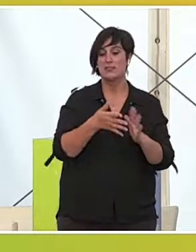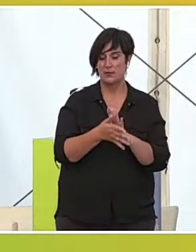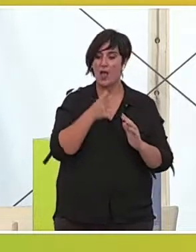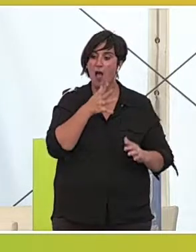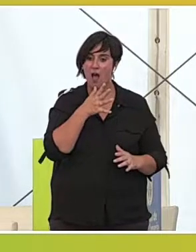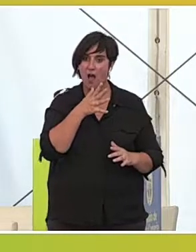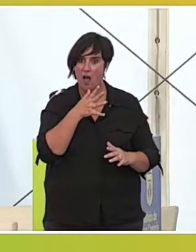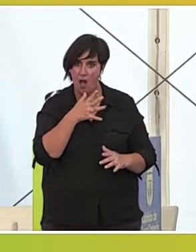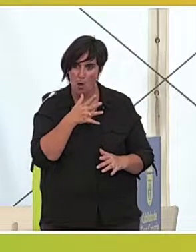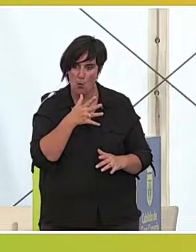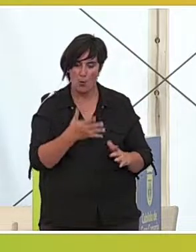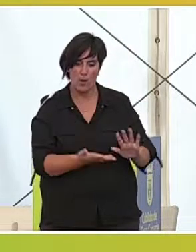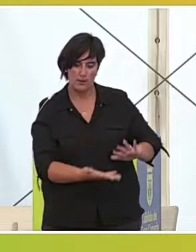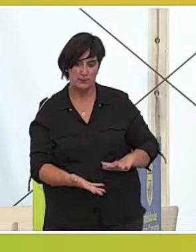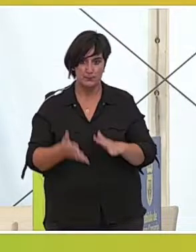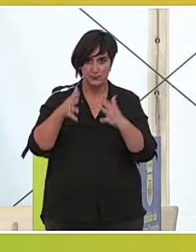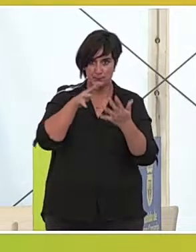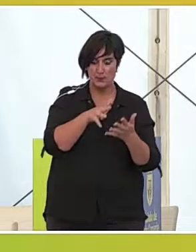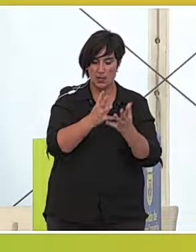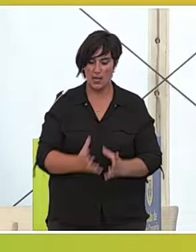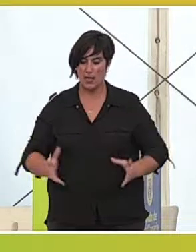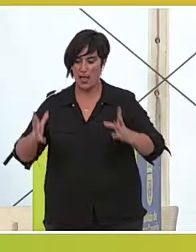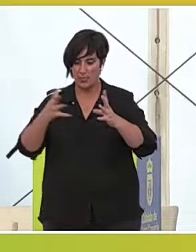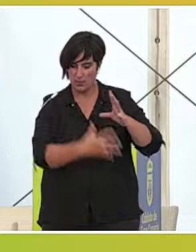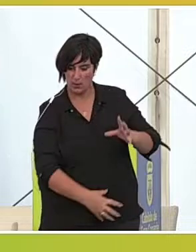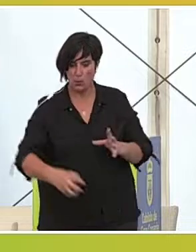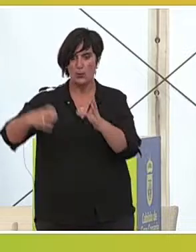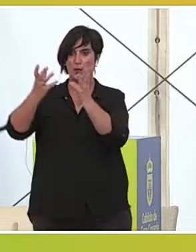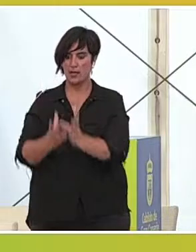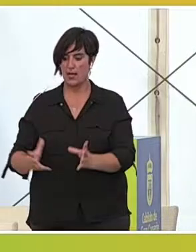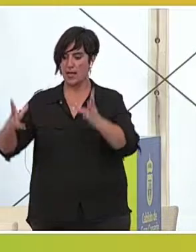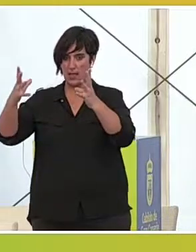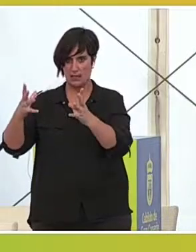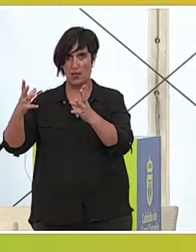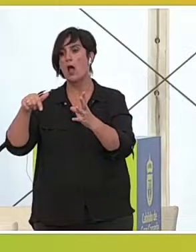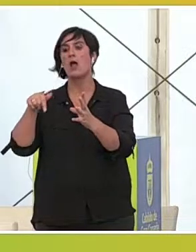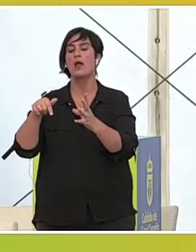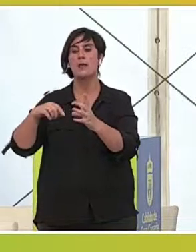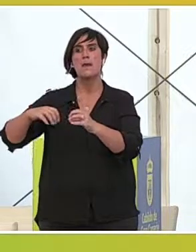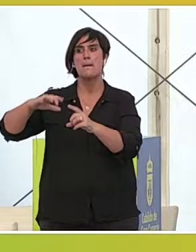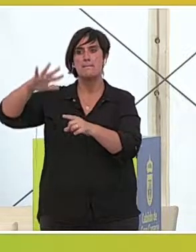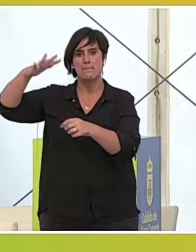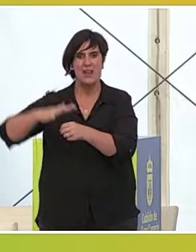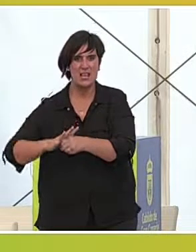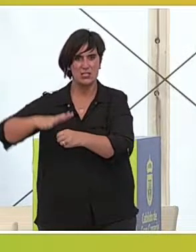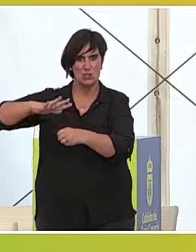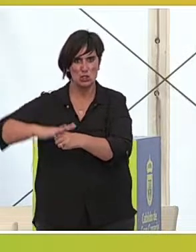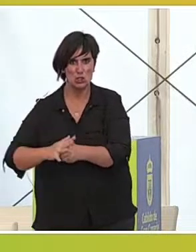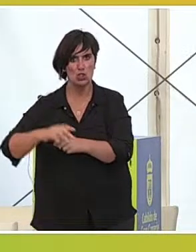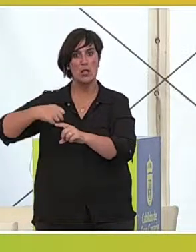permeado que se recogería en una cántara y en este agua, que estaría a presión atmosférica,